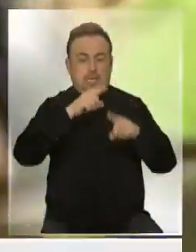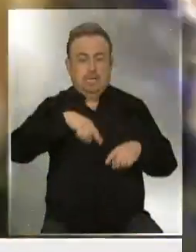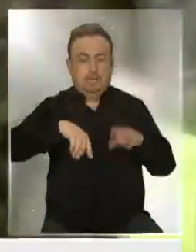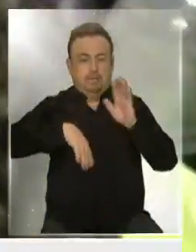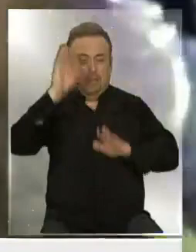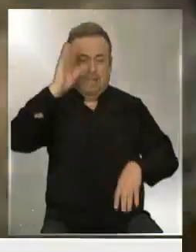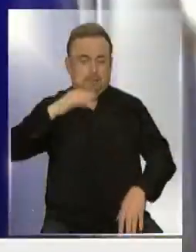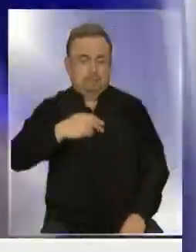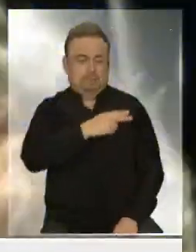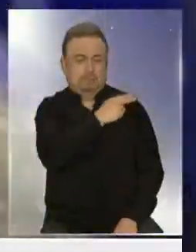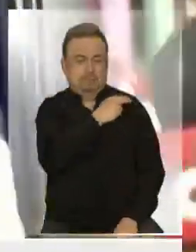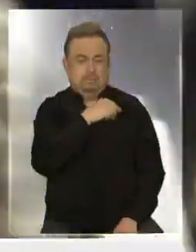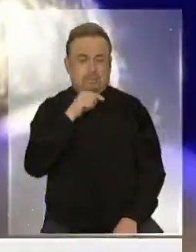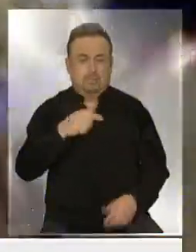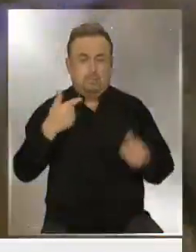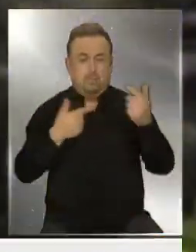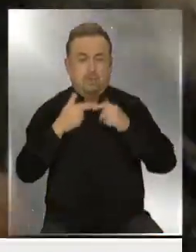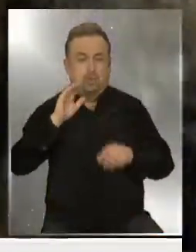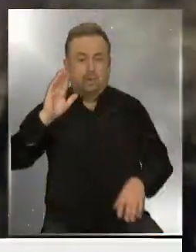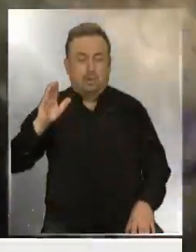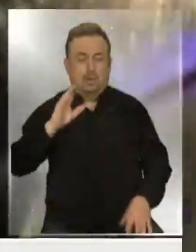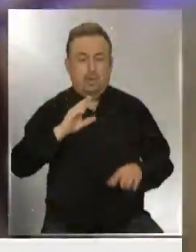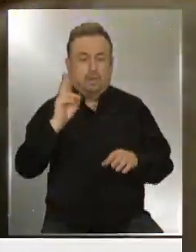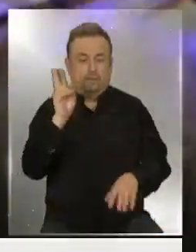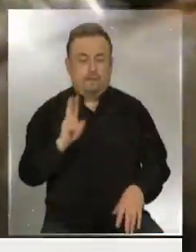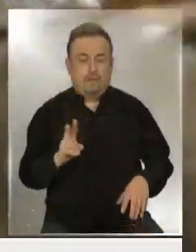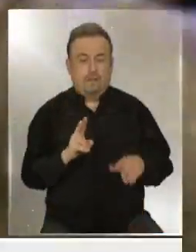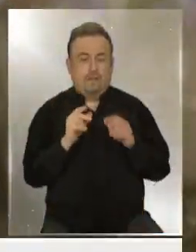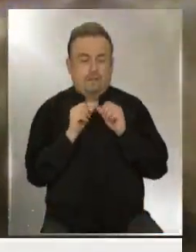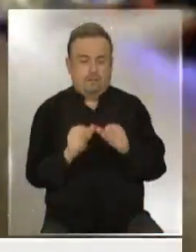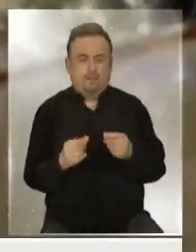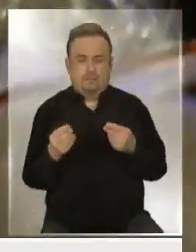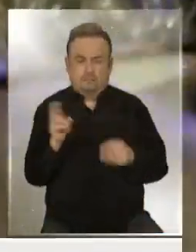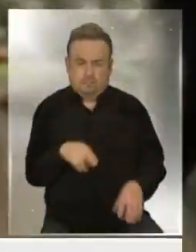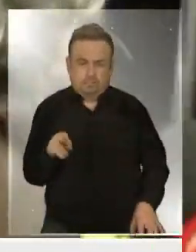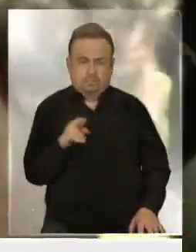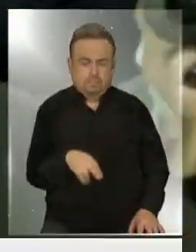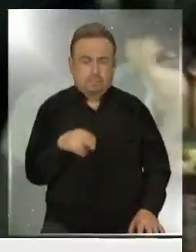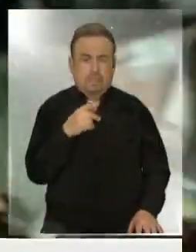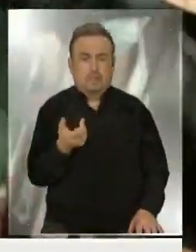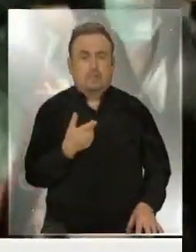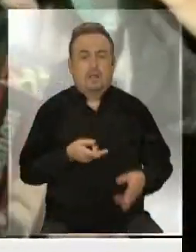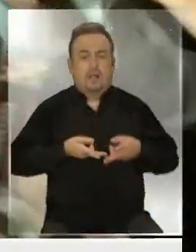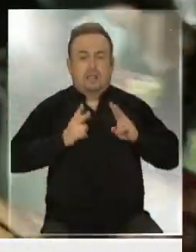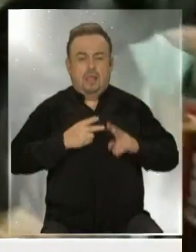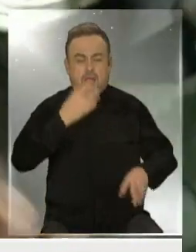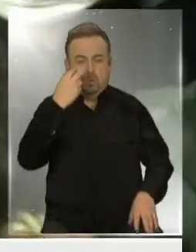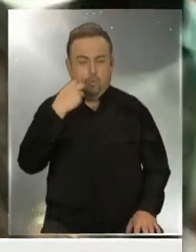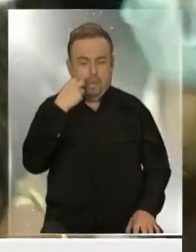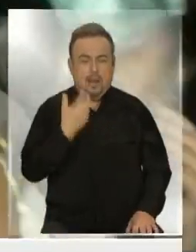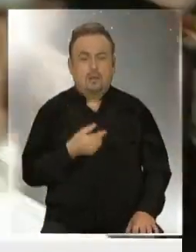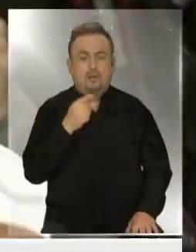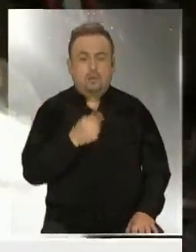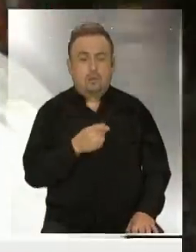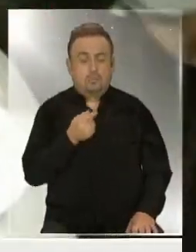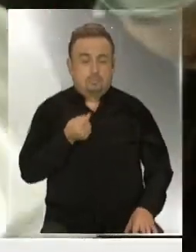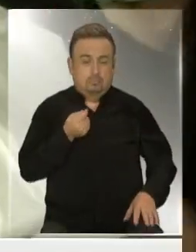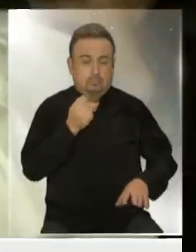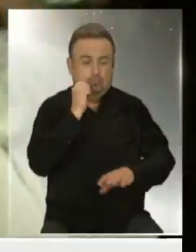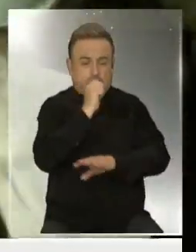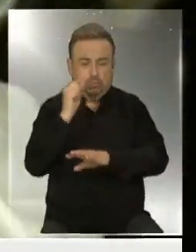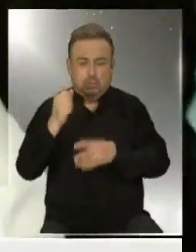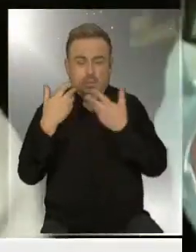más altos cargos políticos del país en violaciones sistemáticas de los derechos humanos, que los crímenes